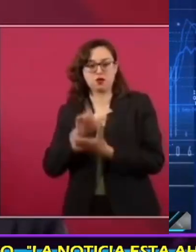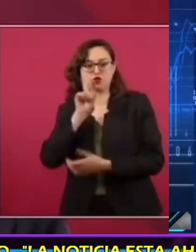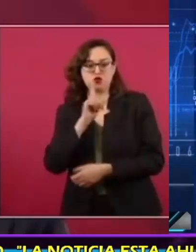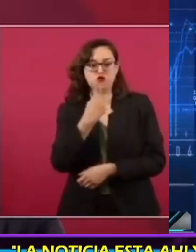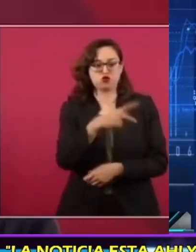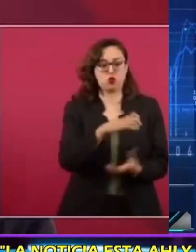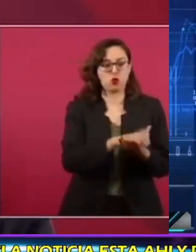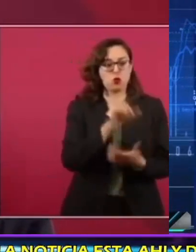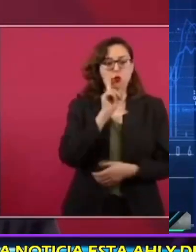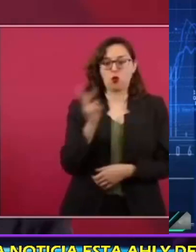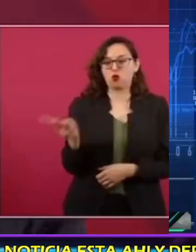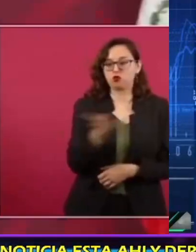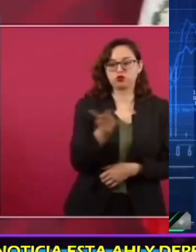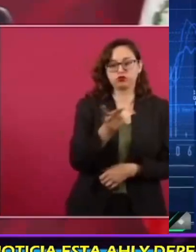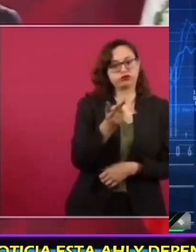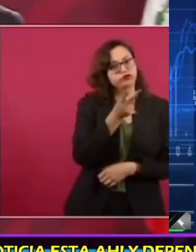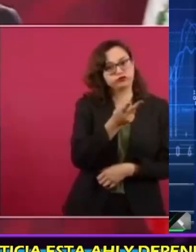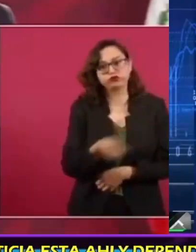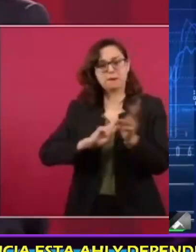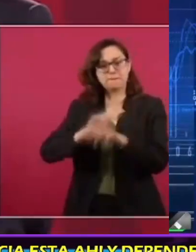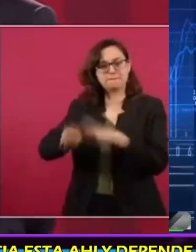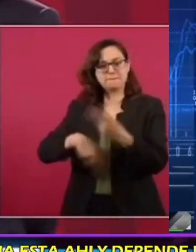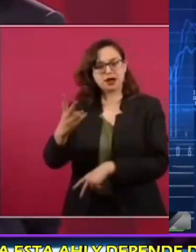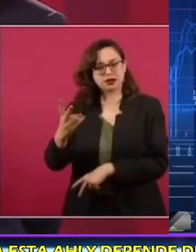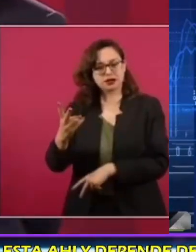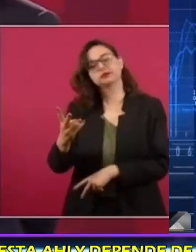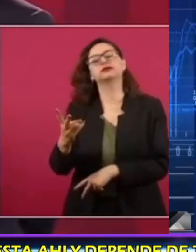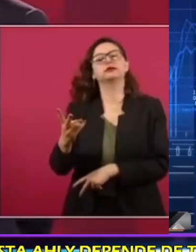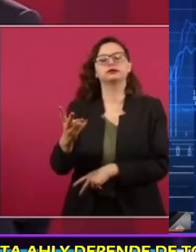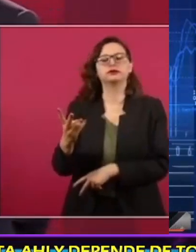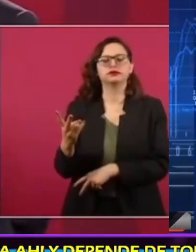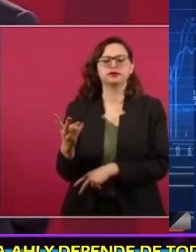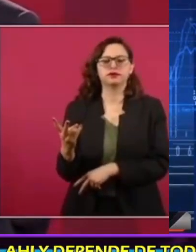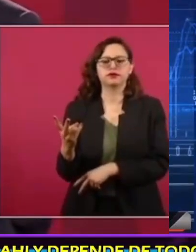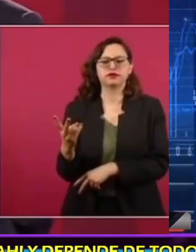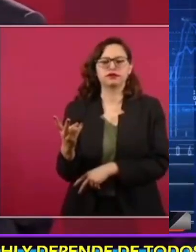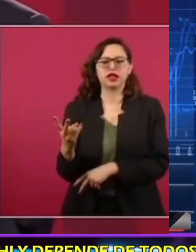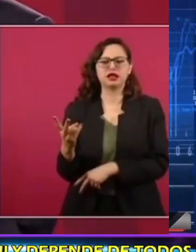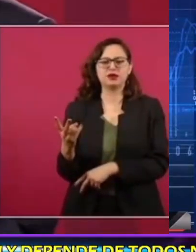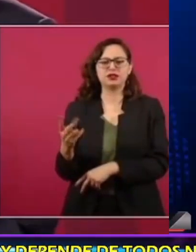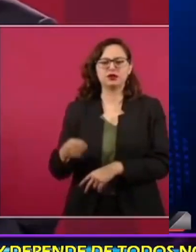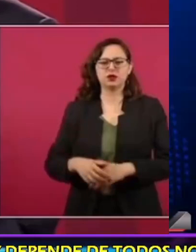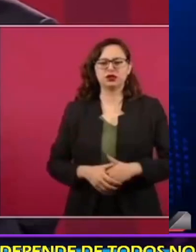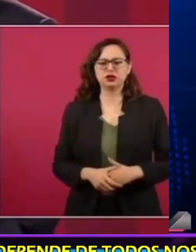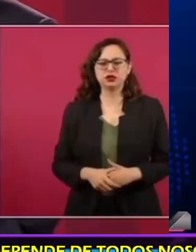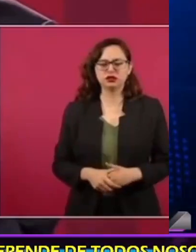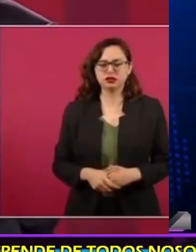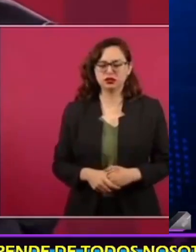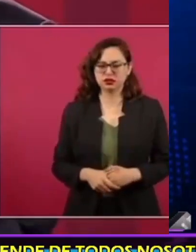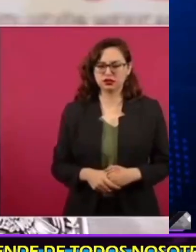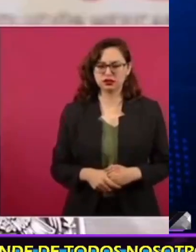Van a una biblioteca, la esposa del presidente Biden es maestra